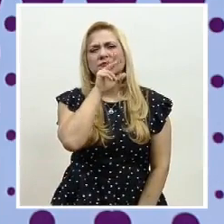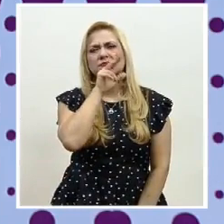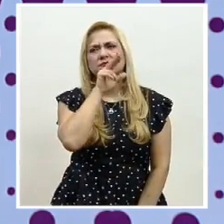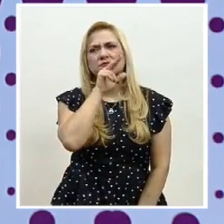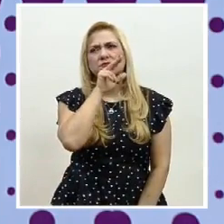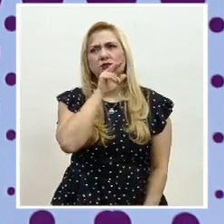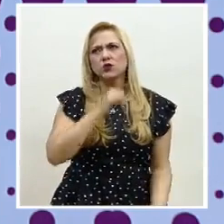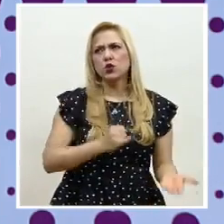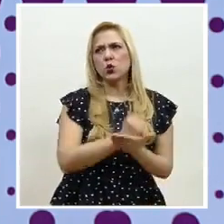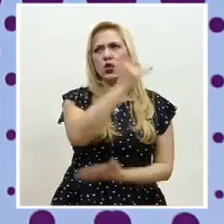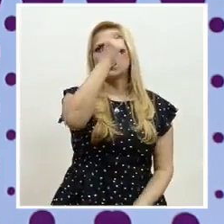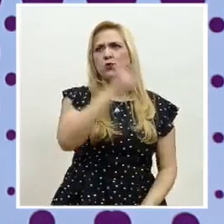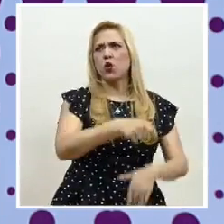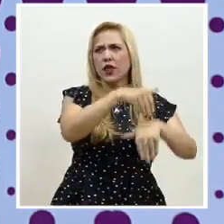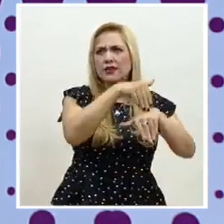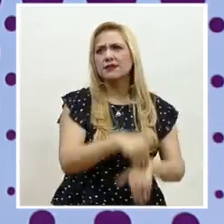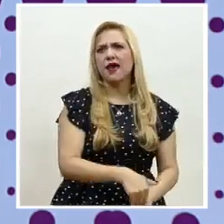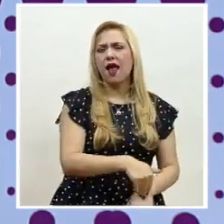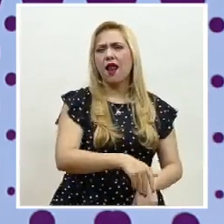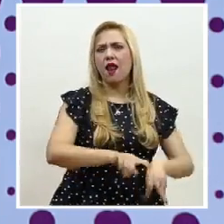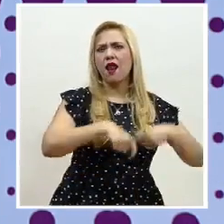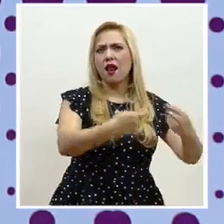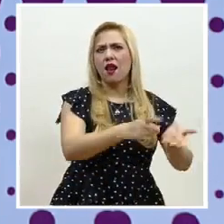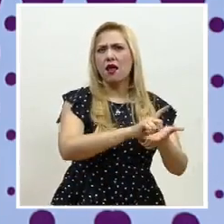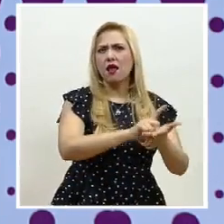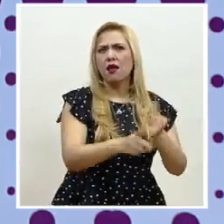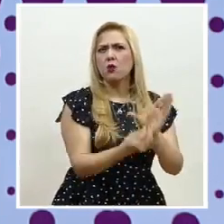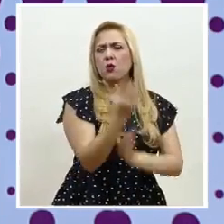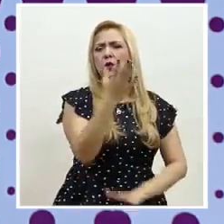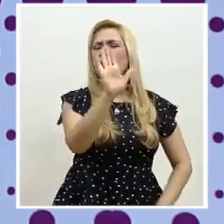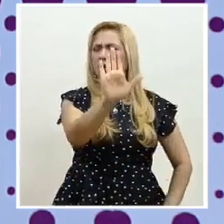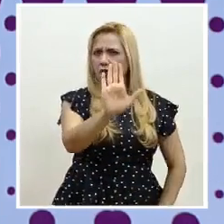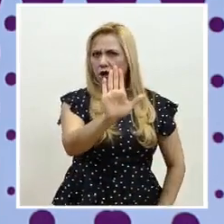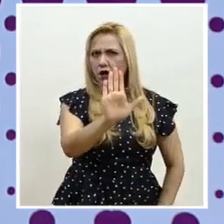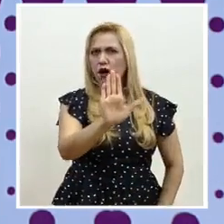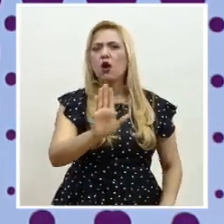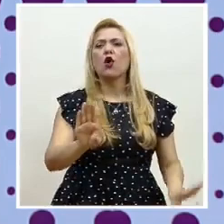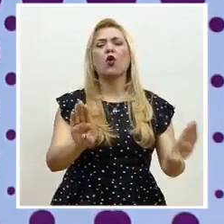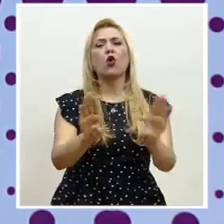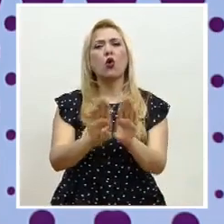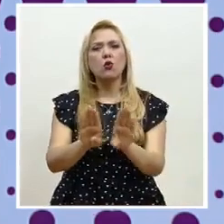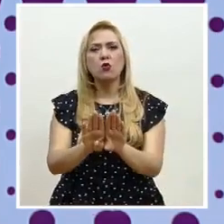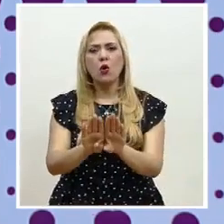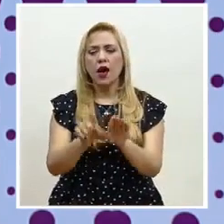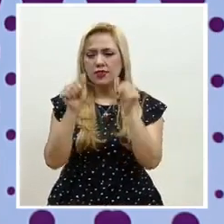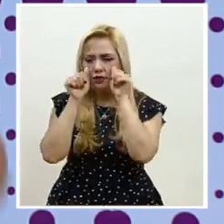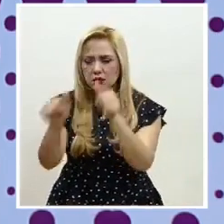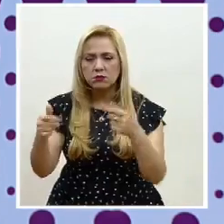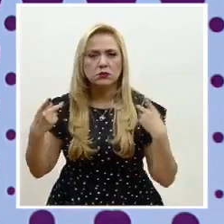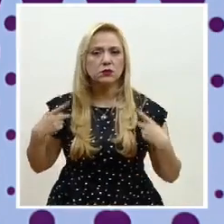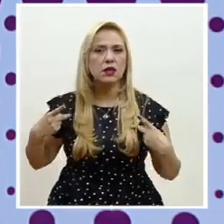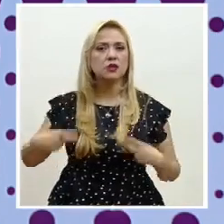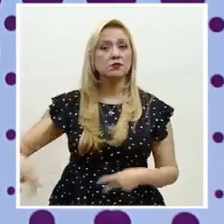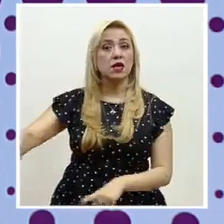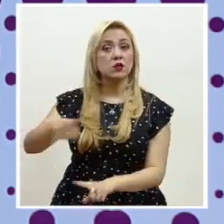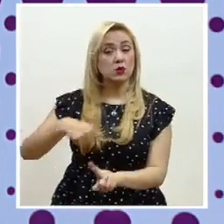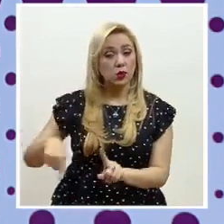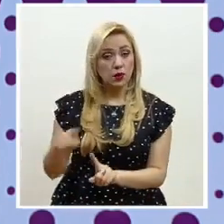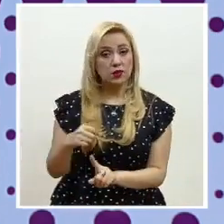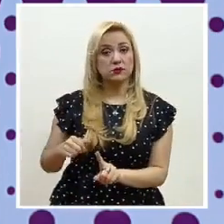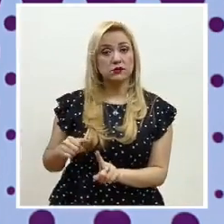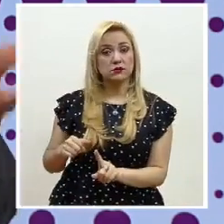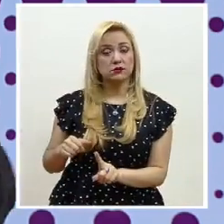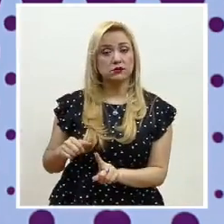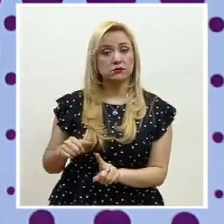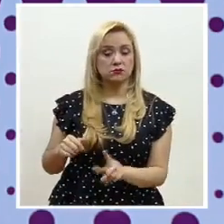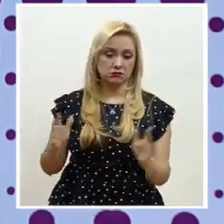jurisprudencial, la preocupación que hemos tenido en la ponencia es cómo hacemos efectivo el acercamiento ciudadano. O sea, el resultado final es un